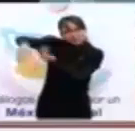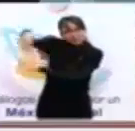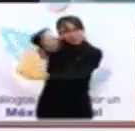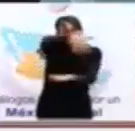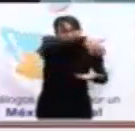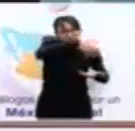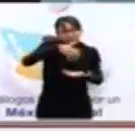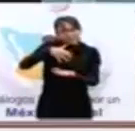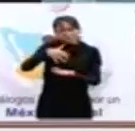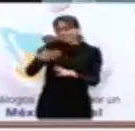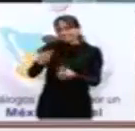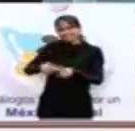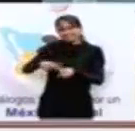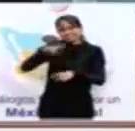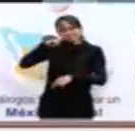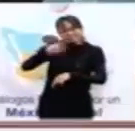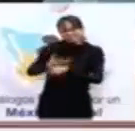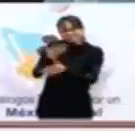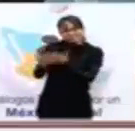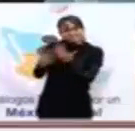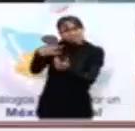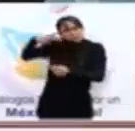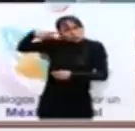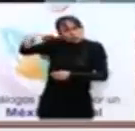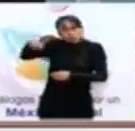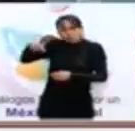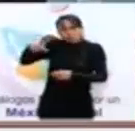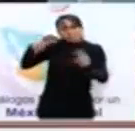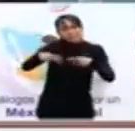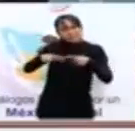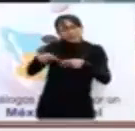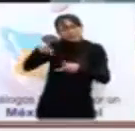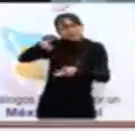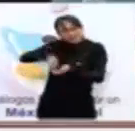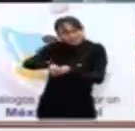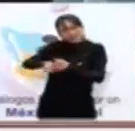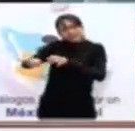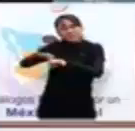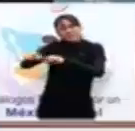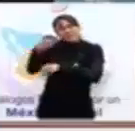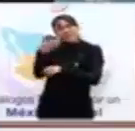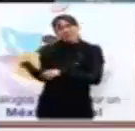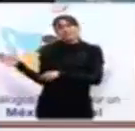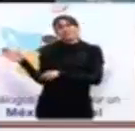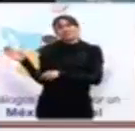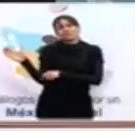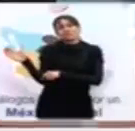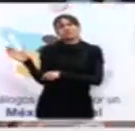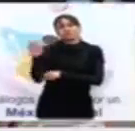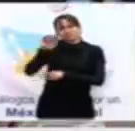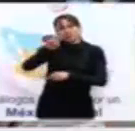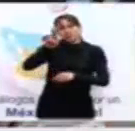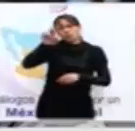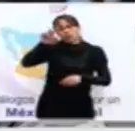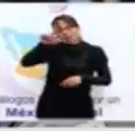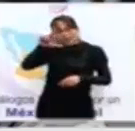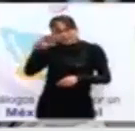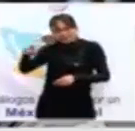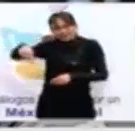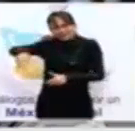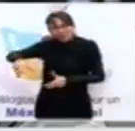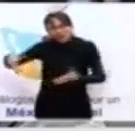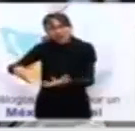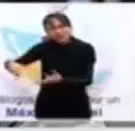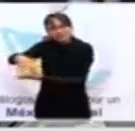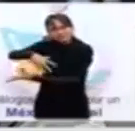esos pobladores rurales. Eso le interesa a los pobladores rurales, le interesa más a la nación en su conjunto que a los pobladores rurales.